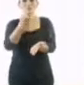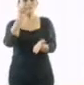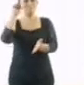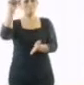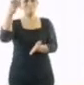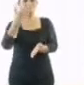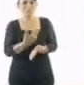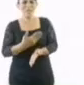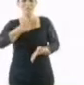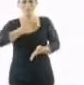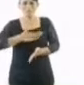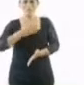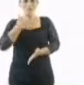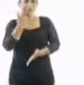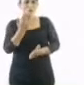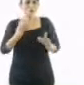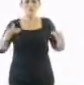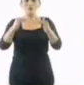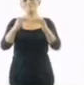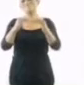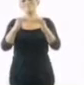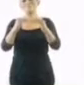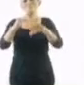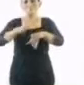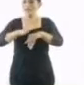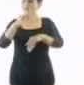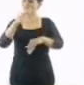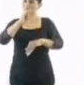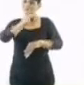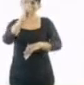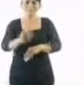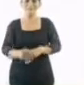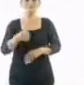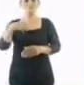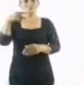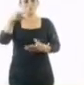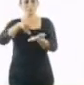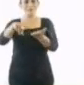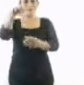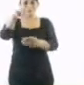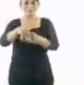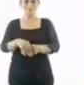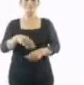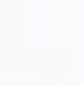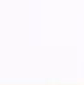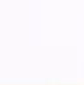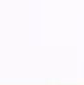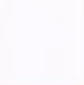mujeres no tengamos que volver a pelearnos por justicia e igualdad. ¡Vota Verde!